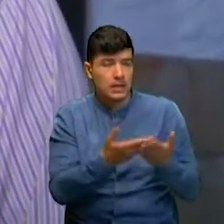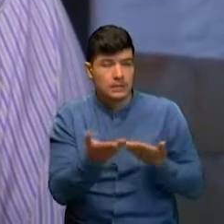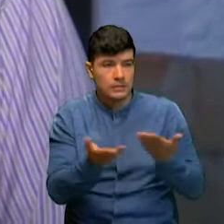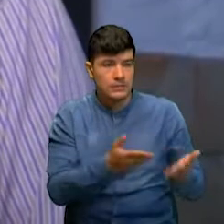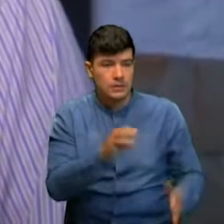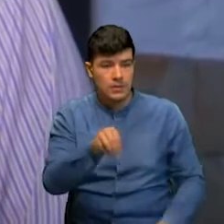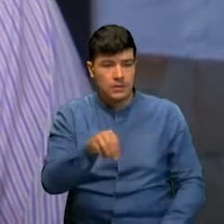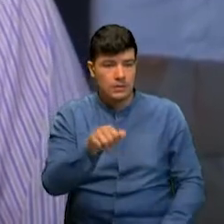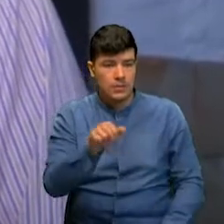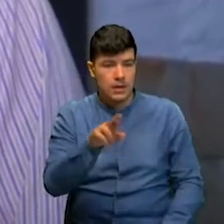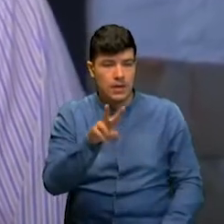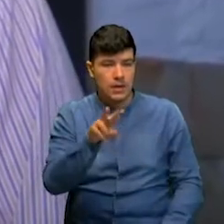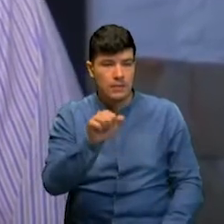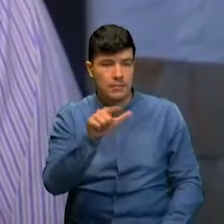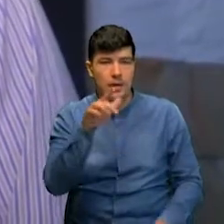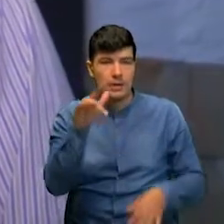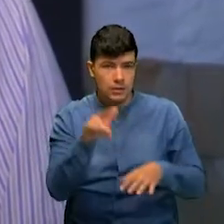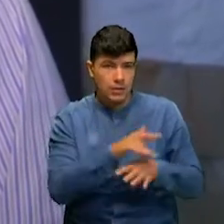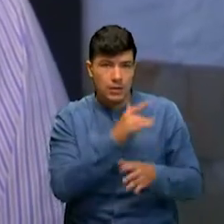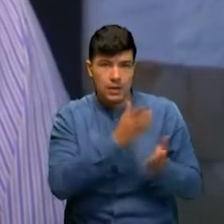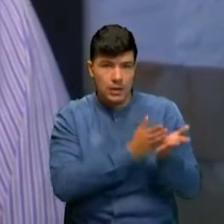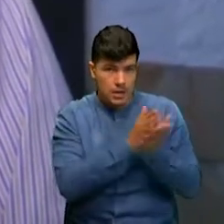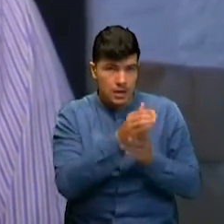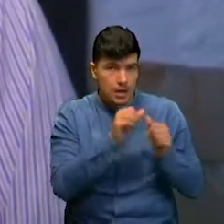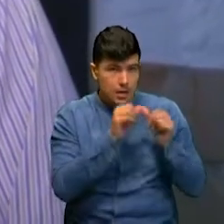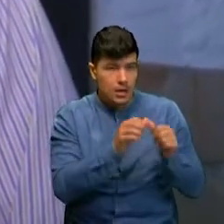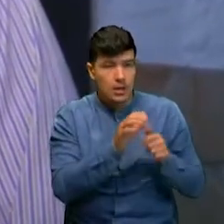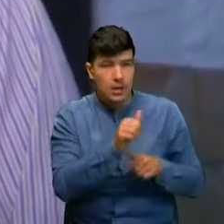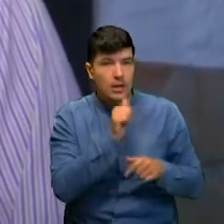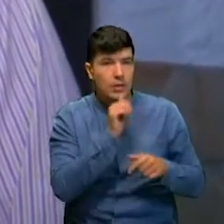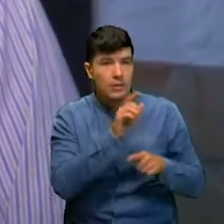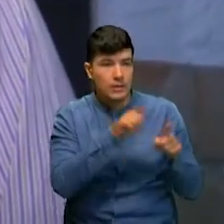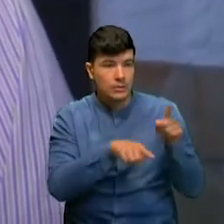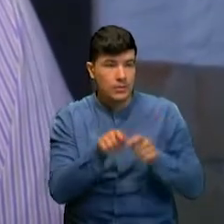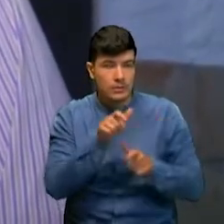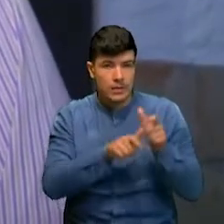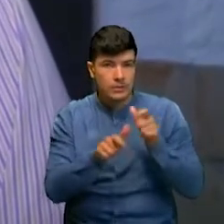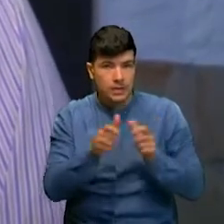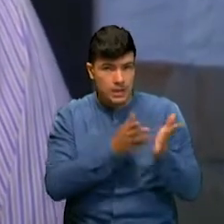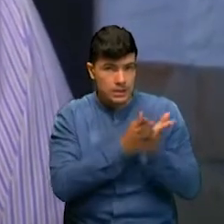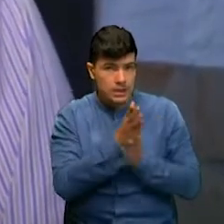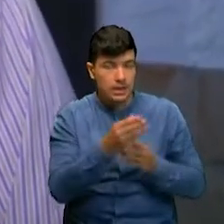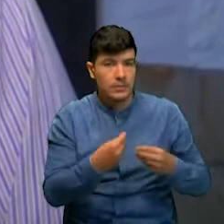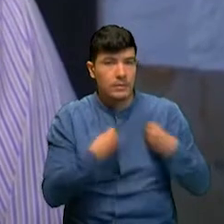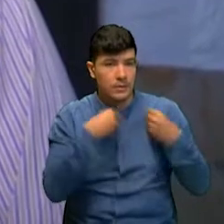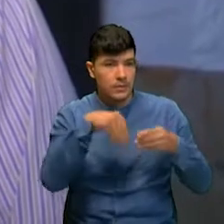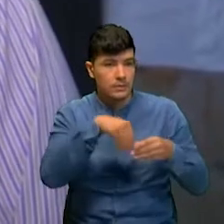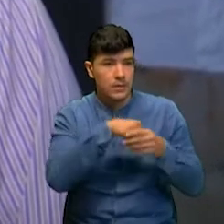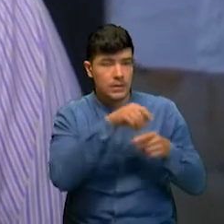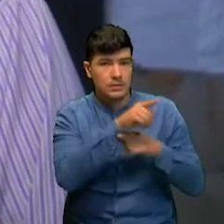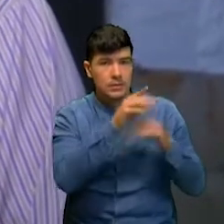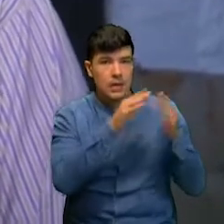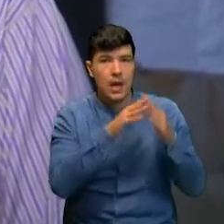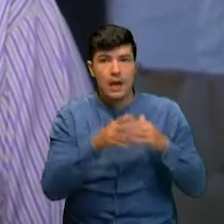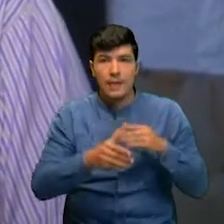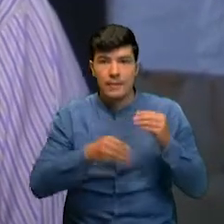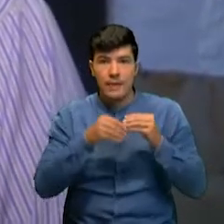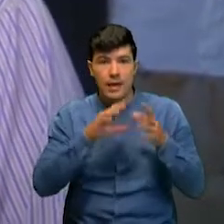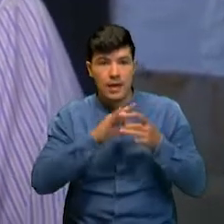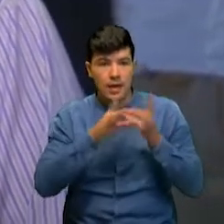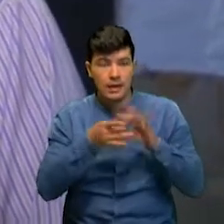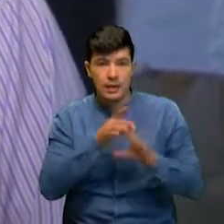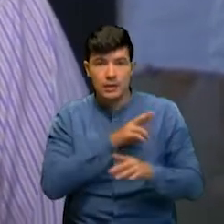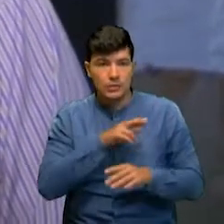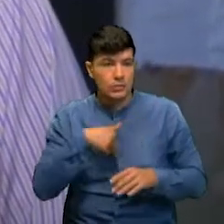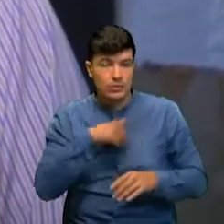mantenerle el agua porque hay gente viviendo ahí en esos apartamentos y las redes que no teníamos que atender a nosotros lo más posible